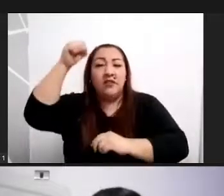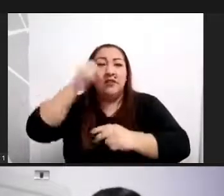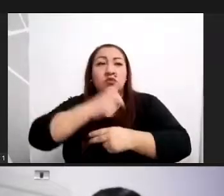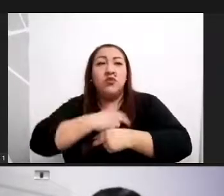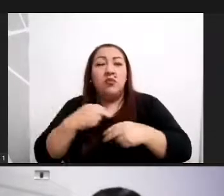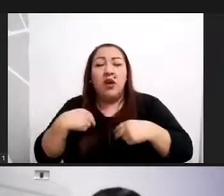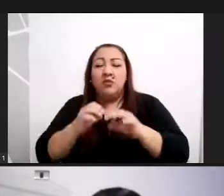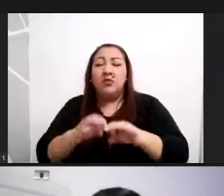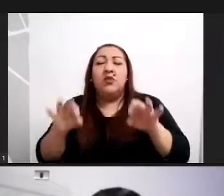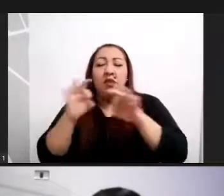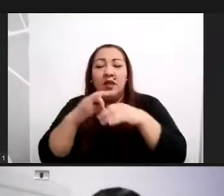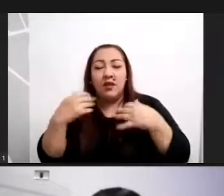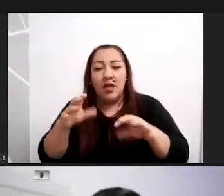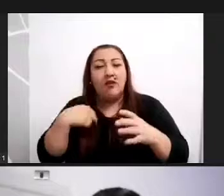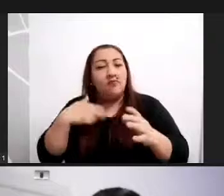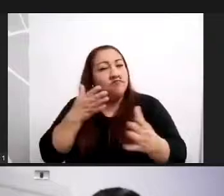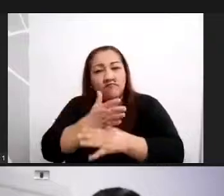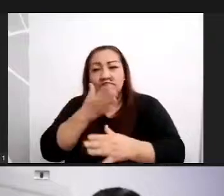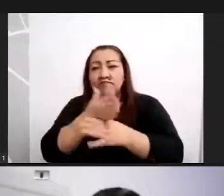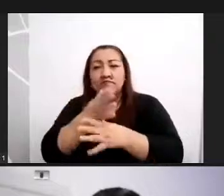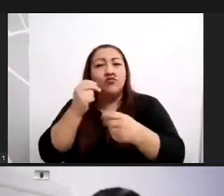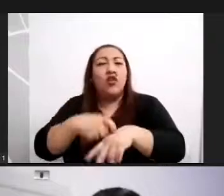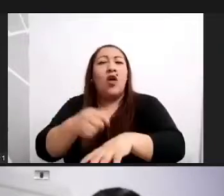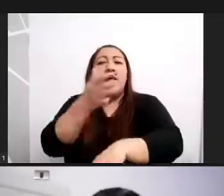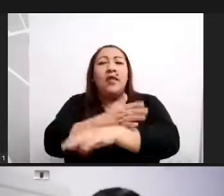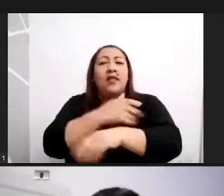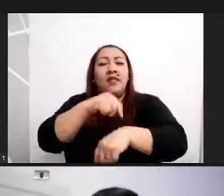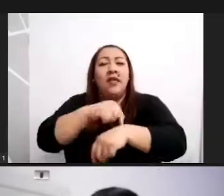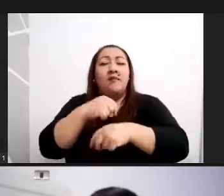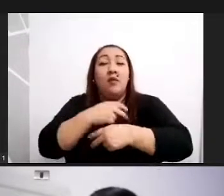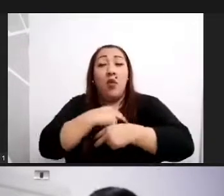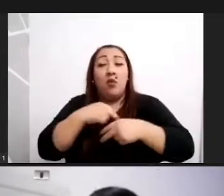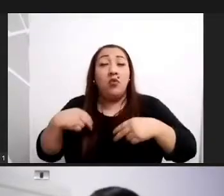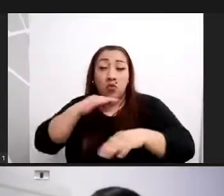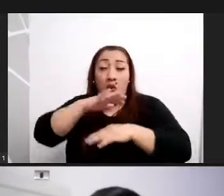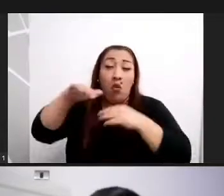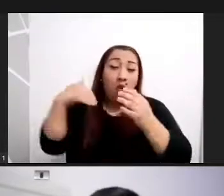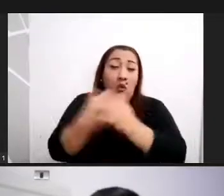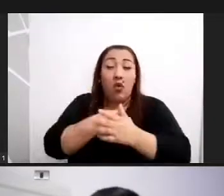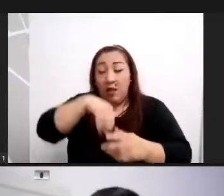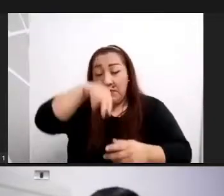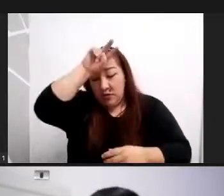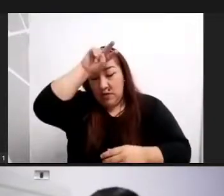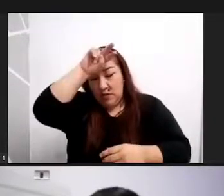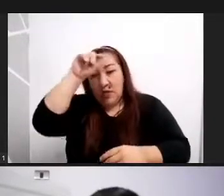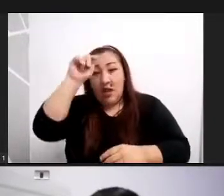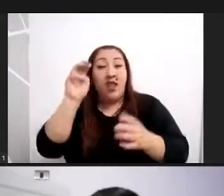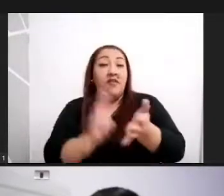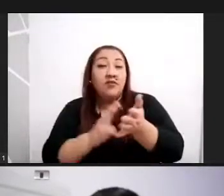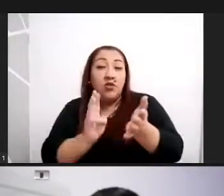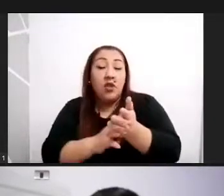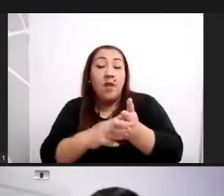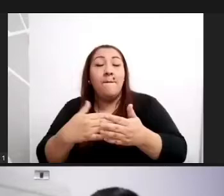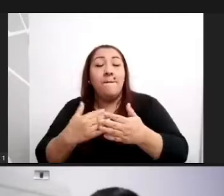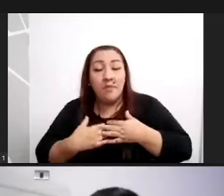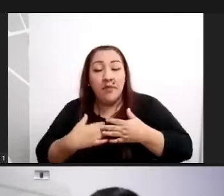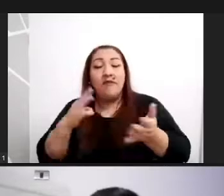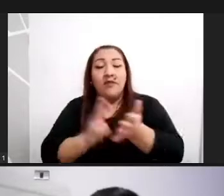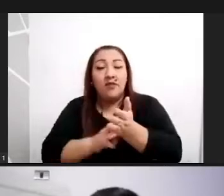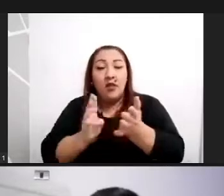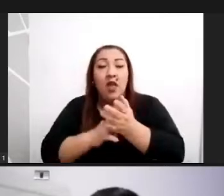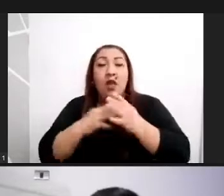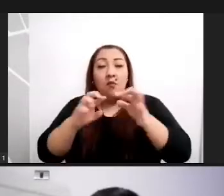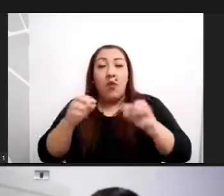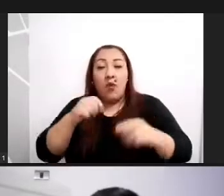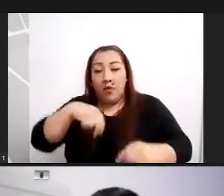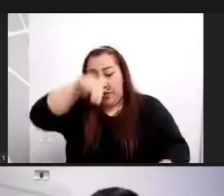fundamentales en los que hemos estado empeñados tanto tiempo, la humanidad entera, las defensorías del pueblo, nuestra Defensoría del Pueblo del